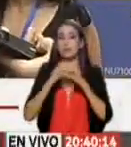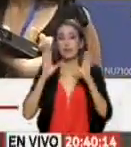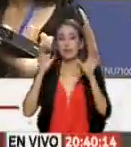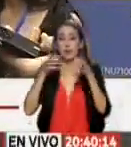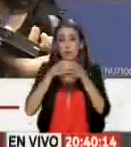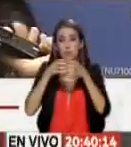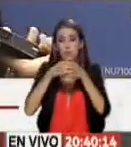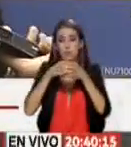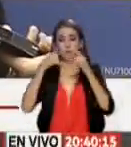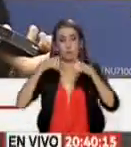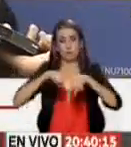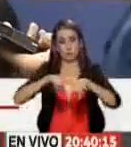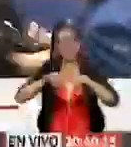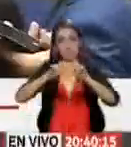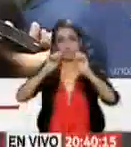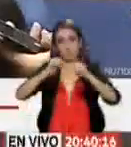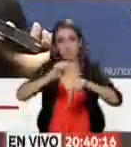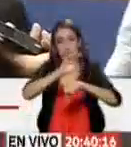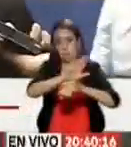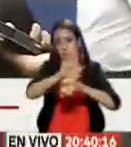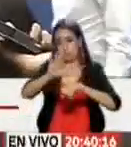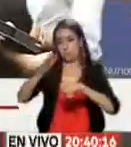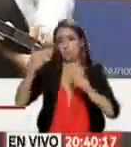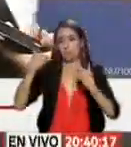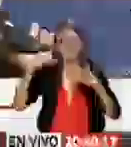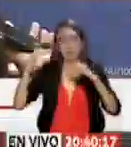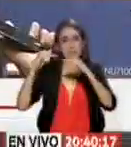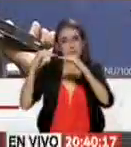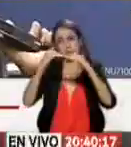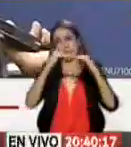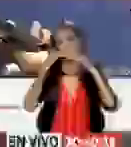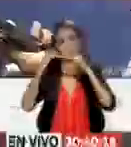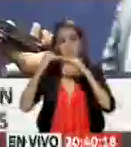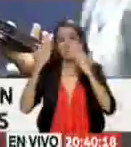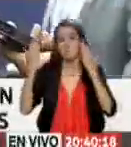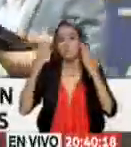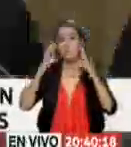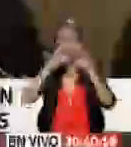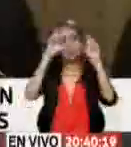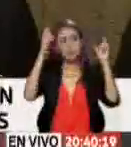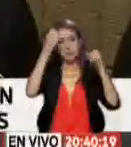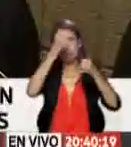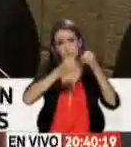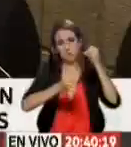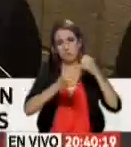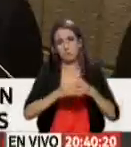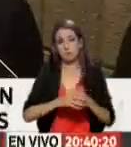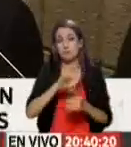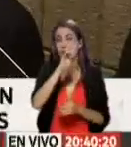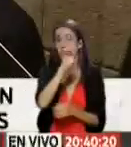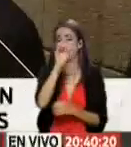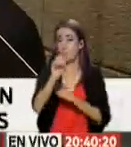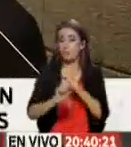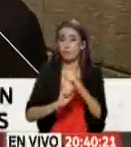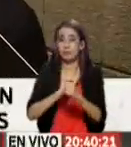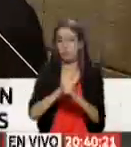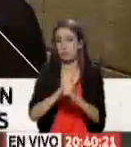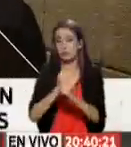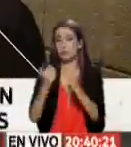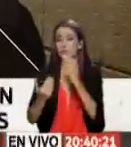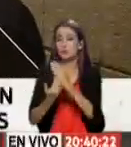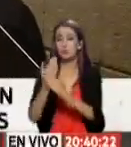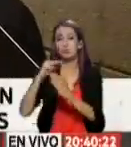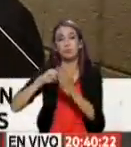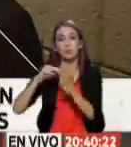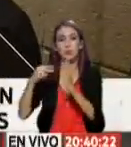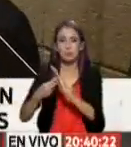mantienen, esas en buena hora que se concesionen. Las empresas que sirven yo las dejara para el final. A los 20 años, esa nueva tecnología, los